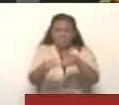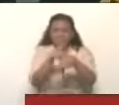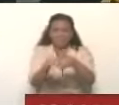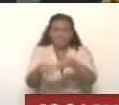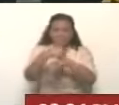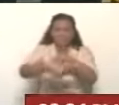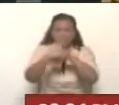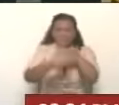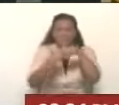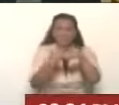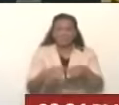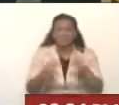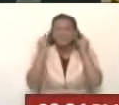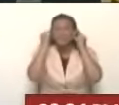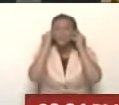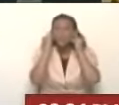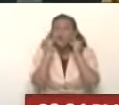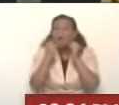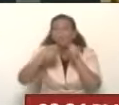Se arregla su barba.